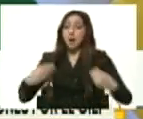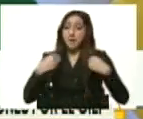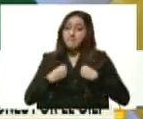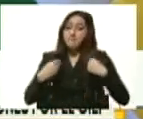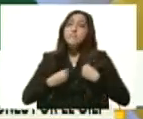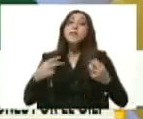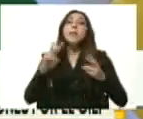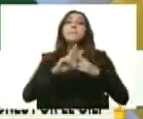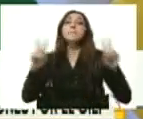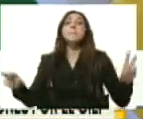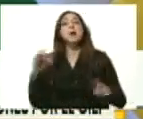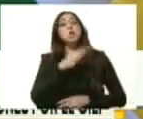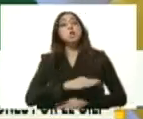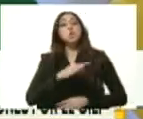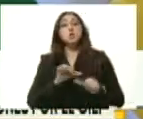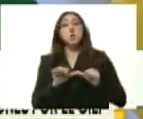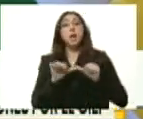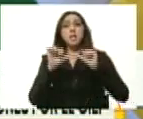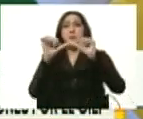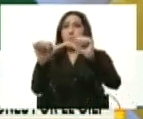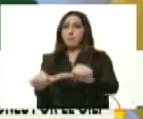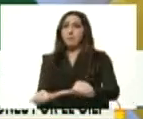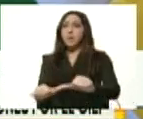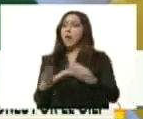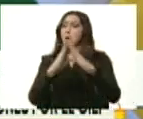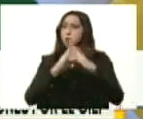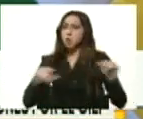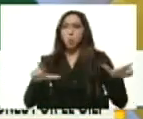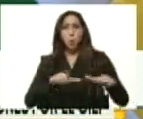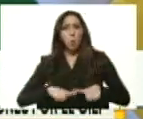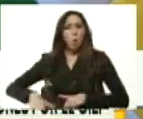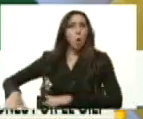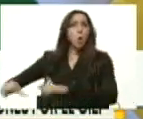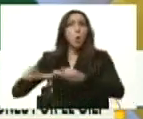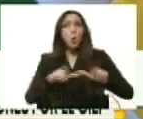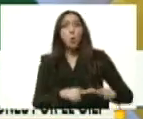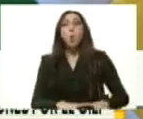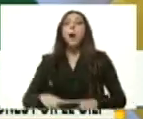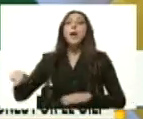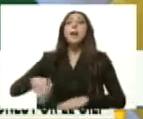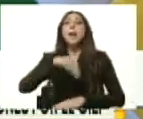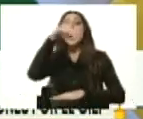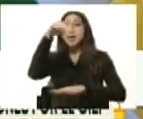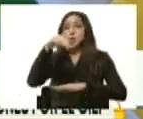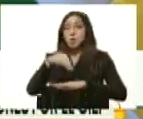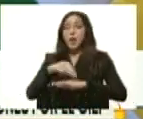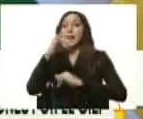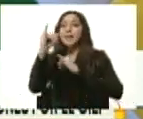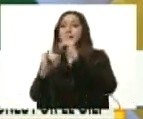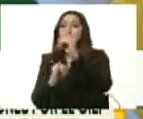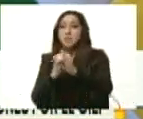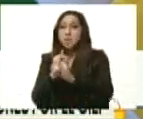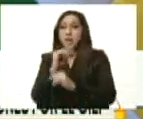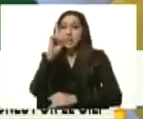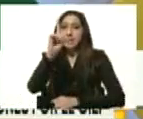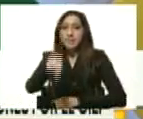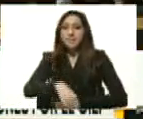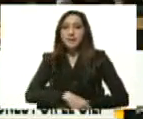social serán permanentes en todos los espacios, tanto nacionales como internacionales.